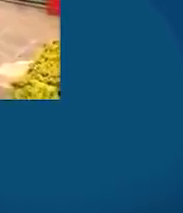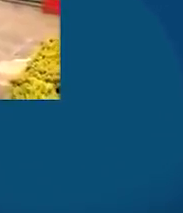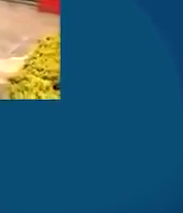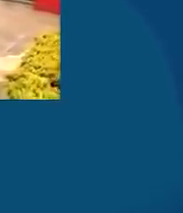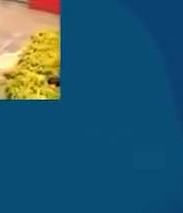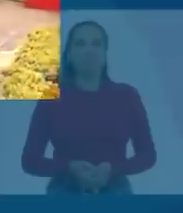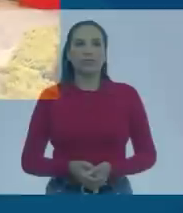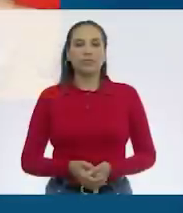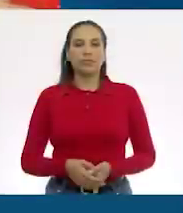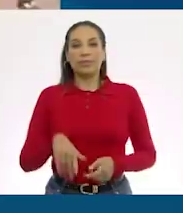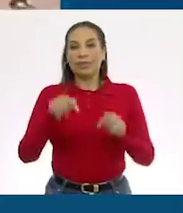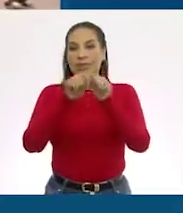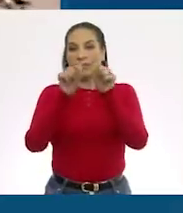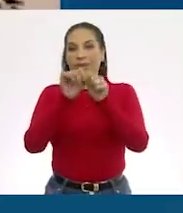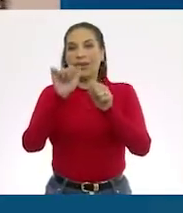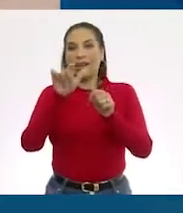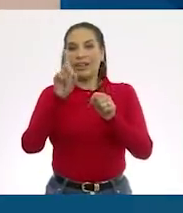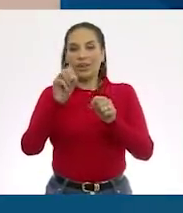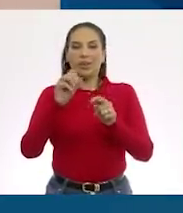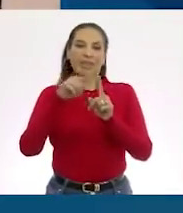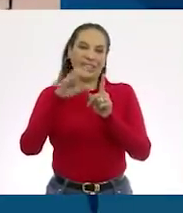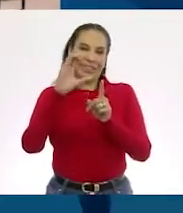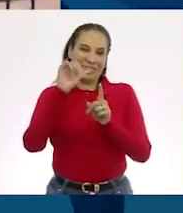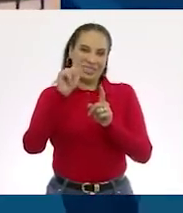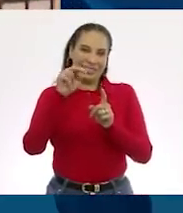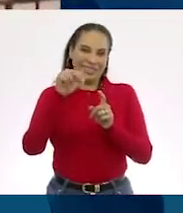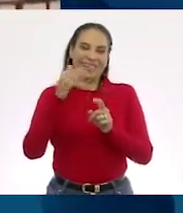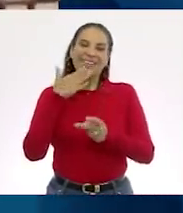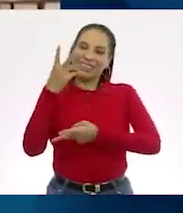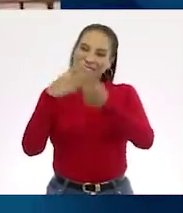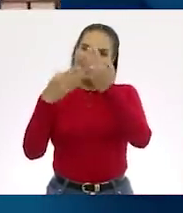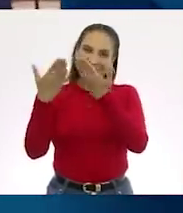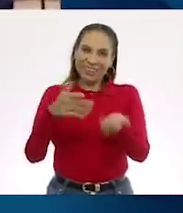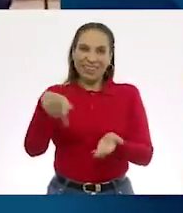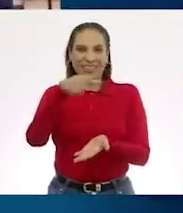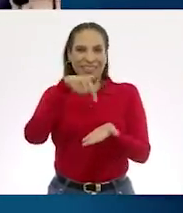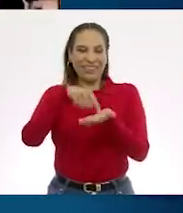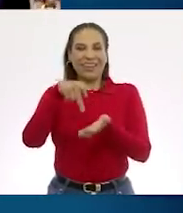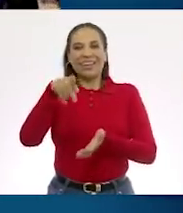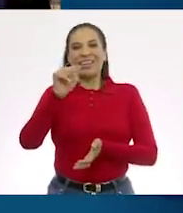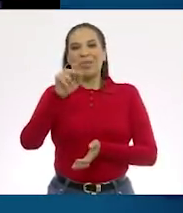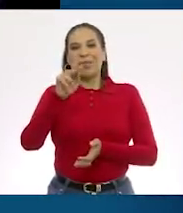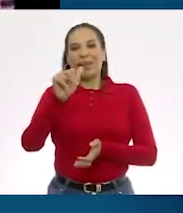¡Tío Aldo! ¡Cristina! Bienvenida a Kipatla.